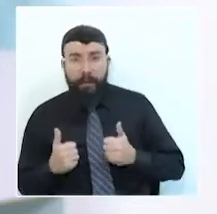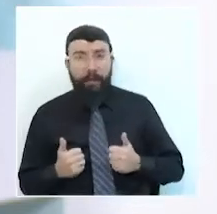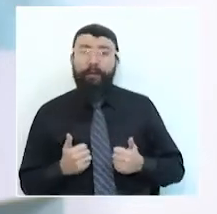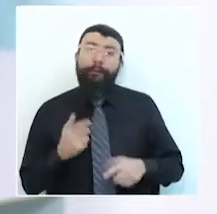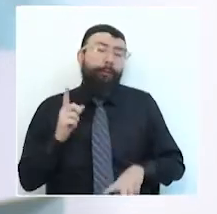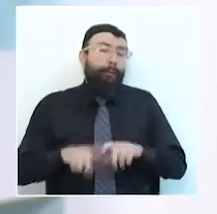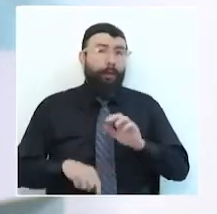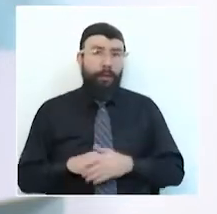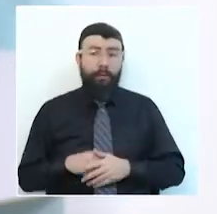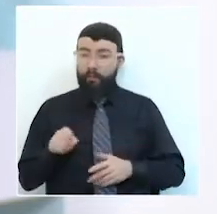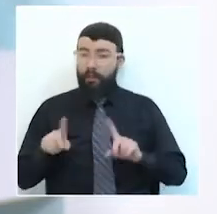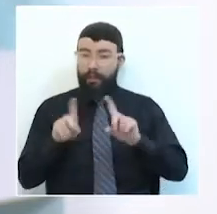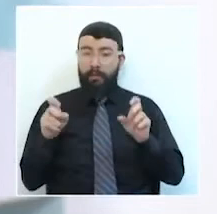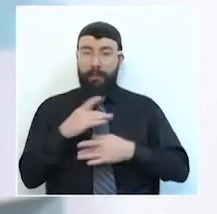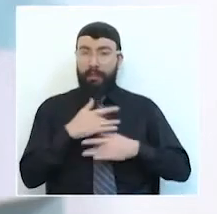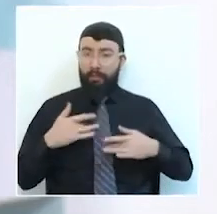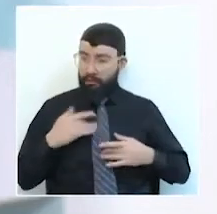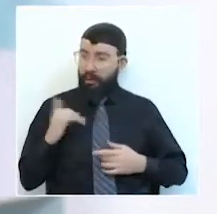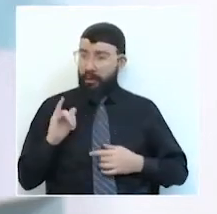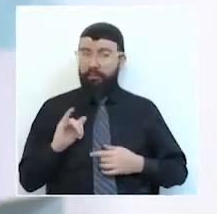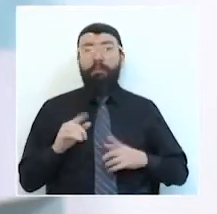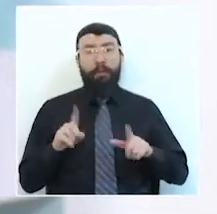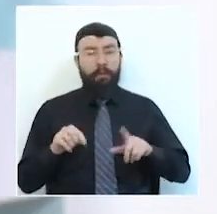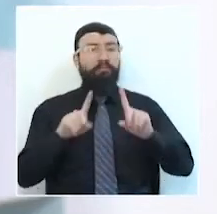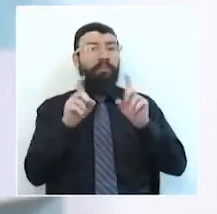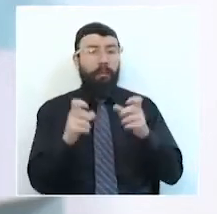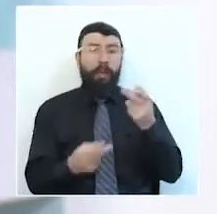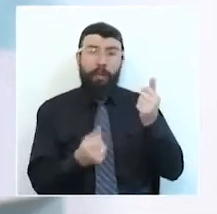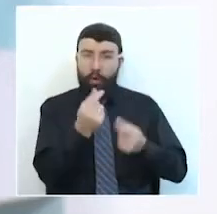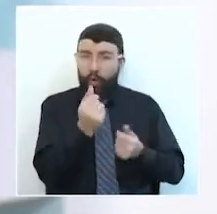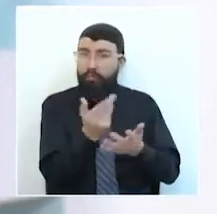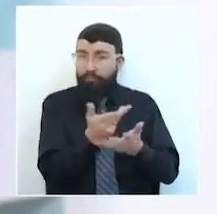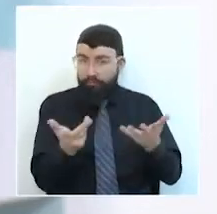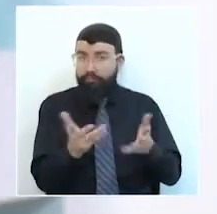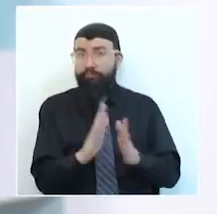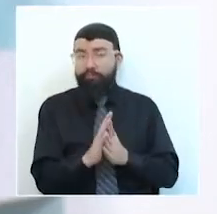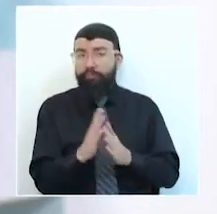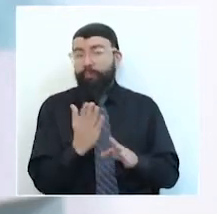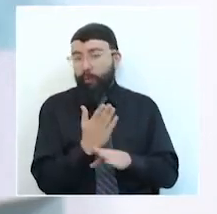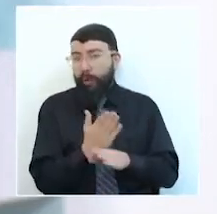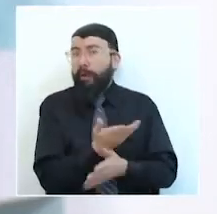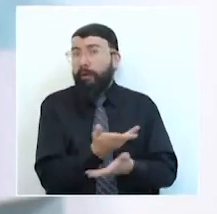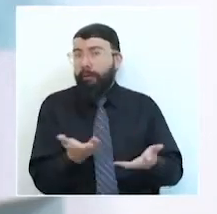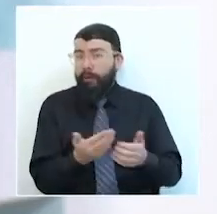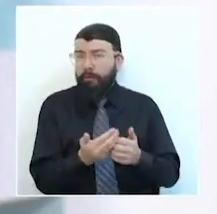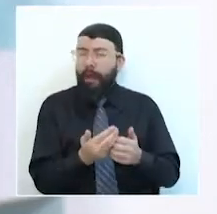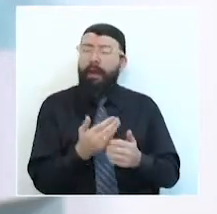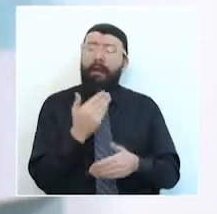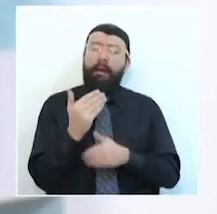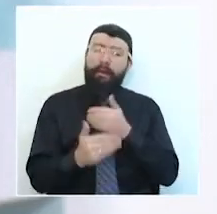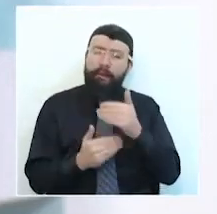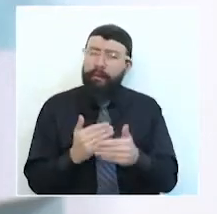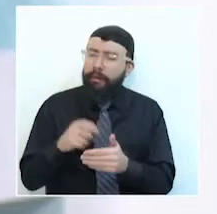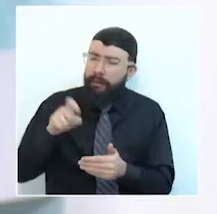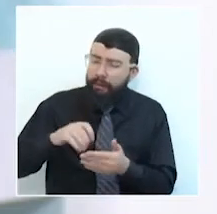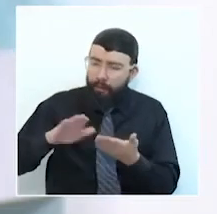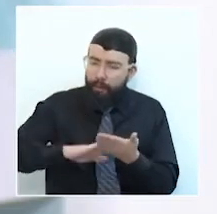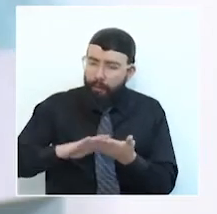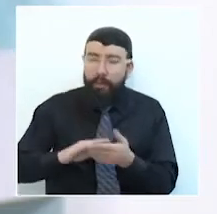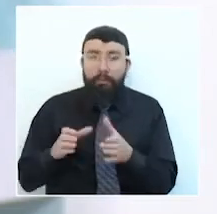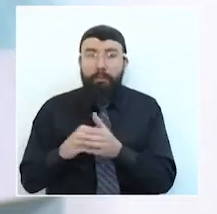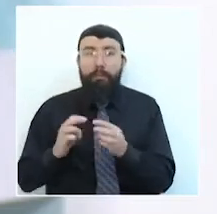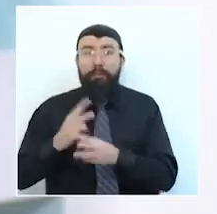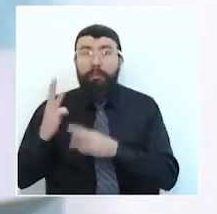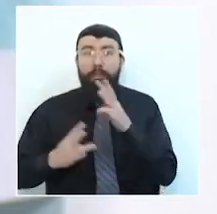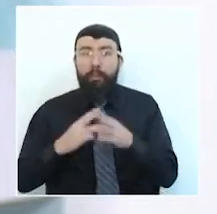sólo de salud es un tema económico y por eso cada vez más va a tener que el mundo empresarial